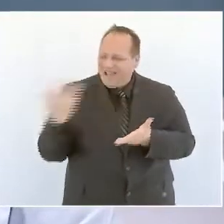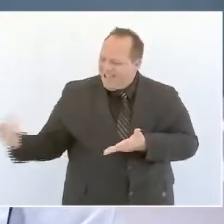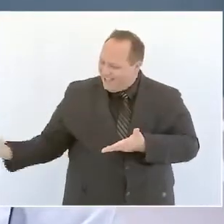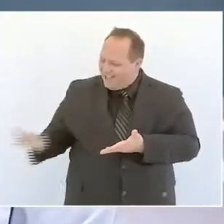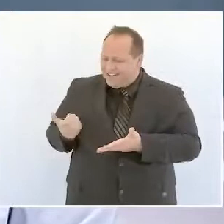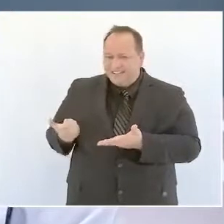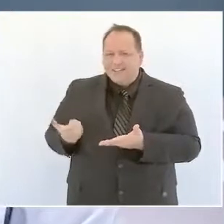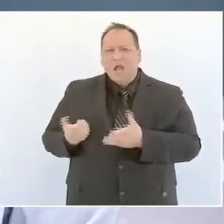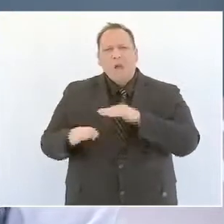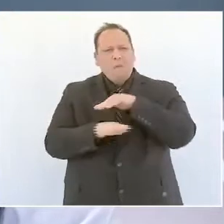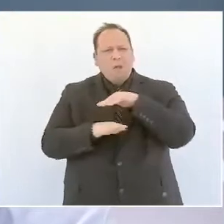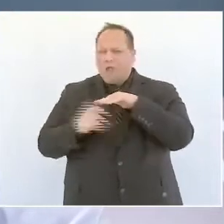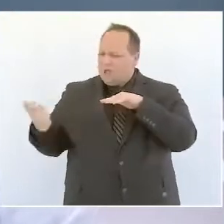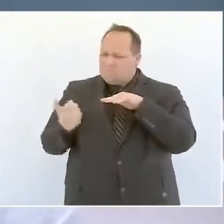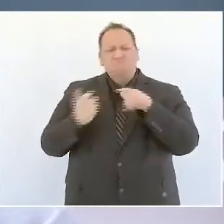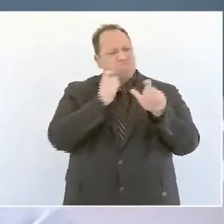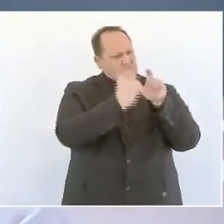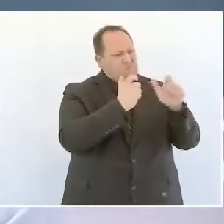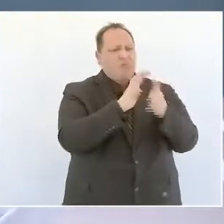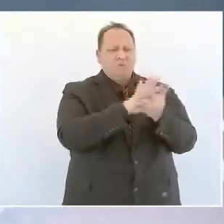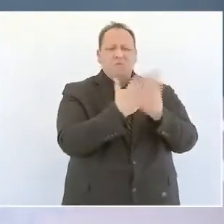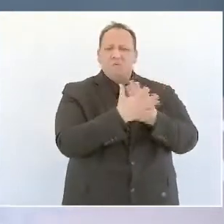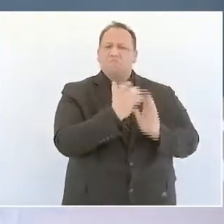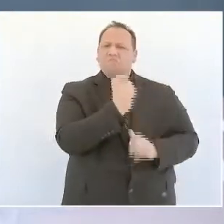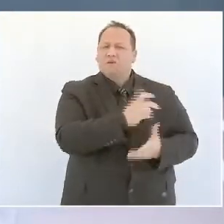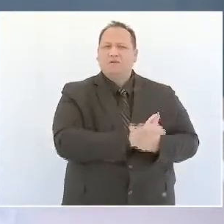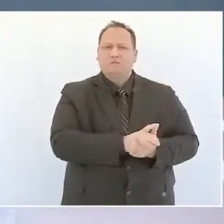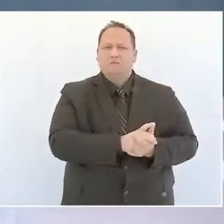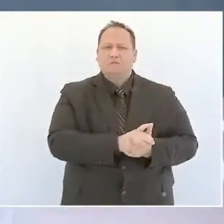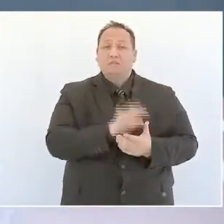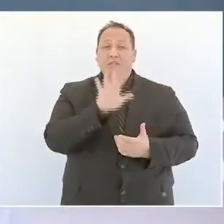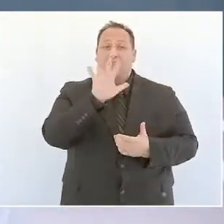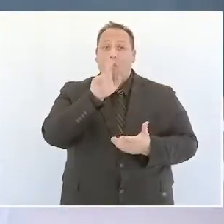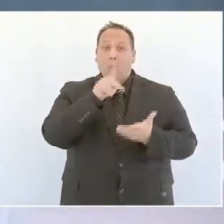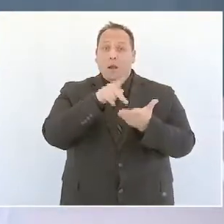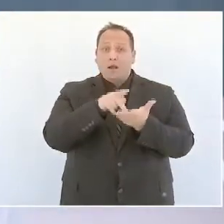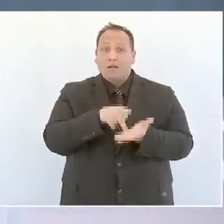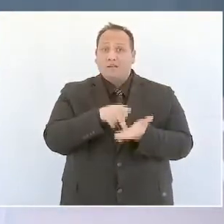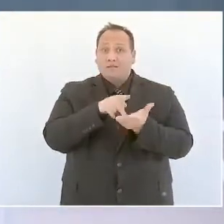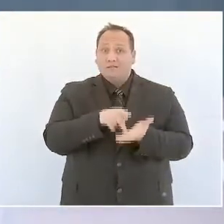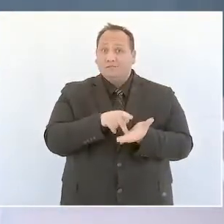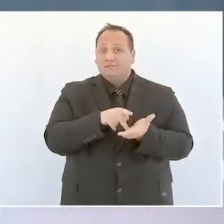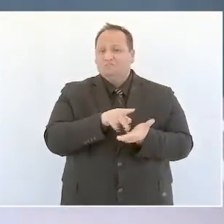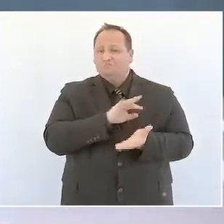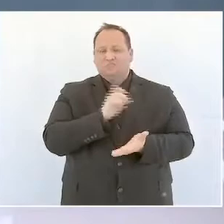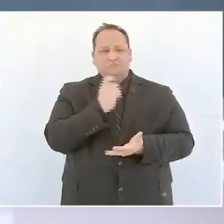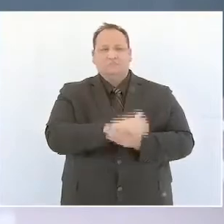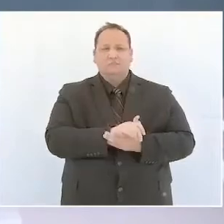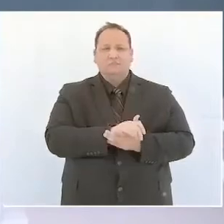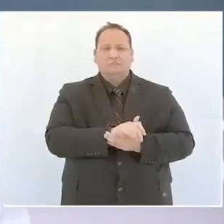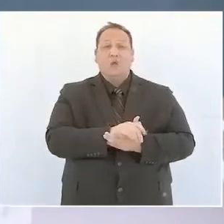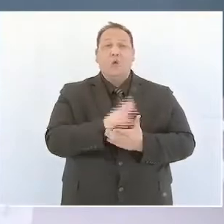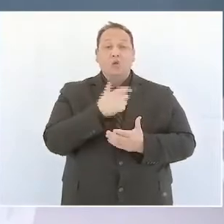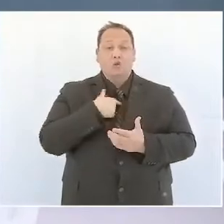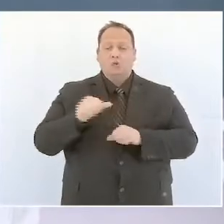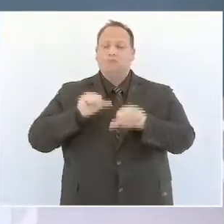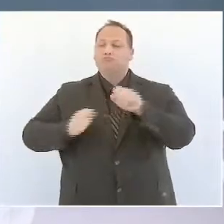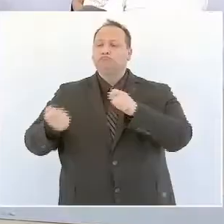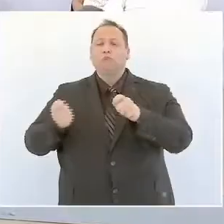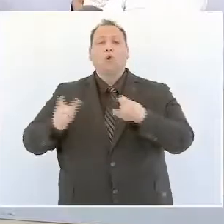Con un salario mínimo se podían comprar 50 kilos de tortilla. Cuando llegamos al